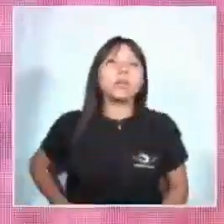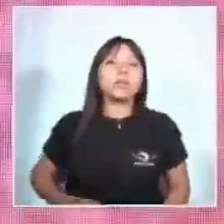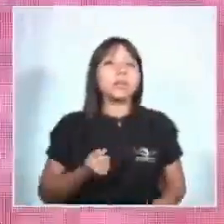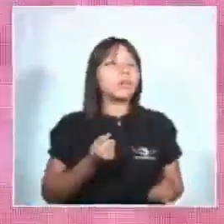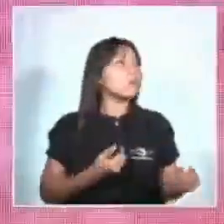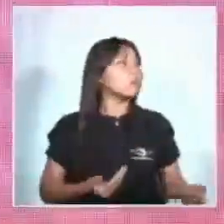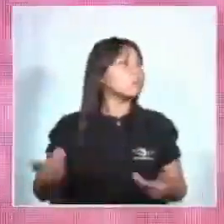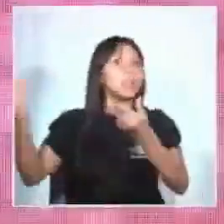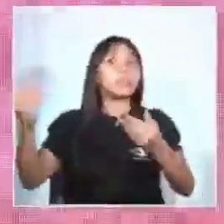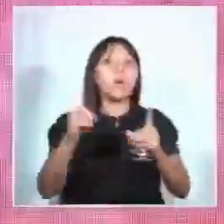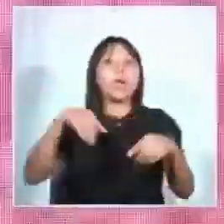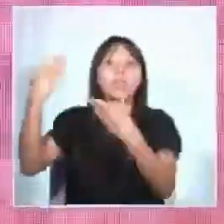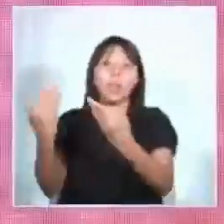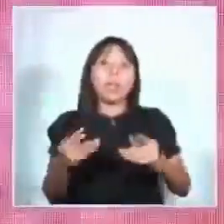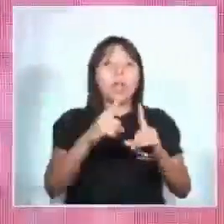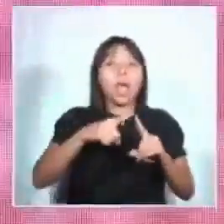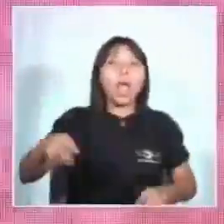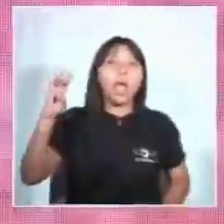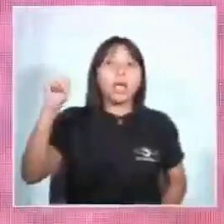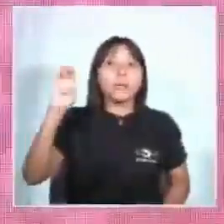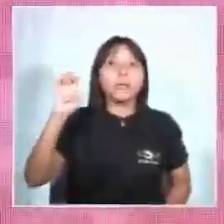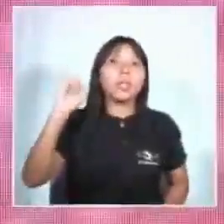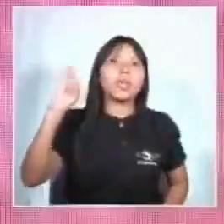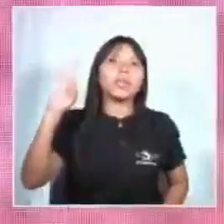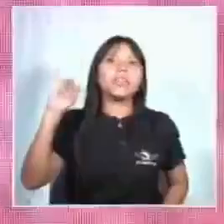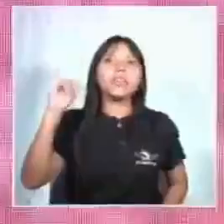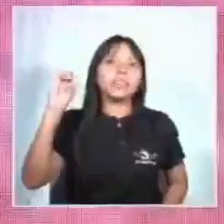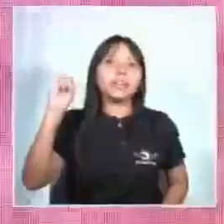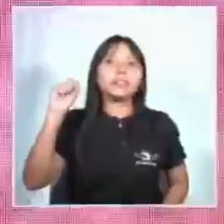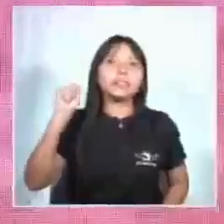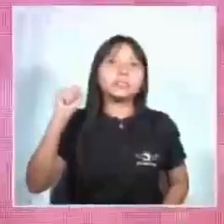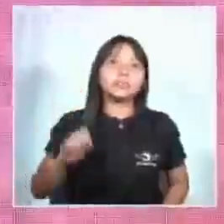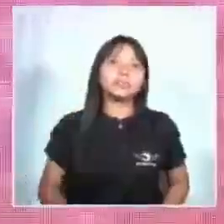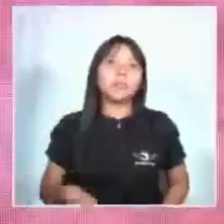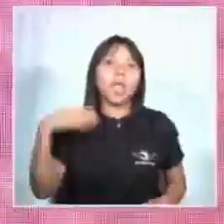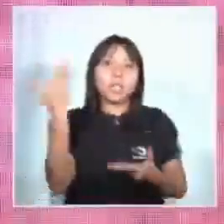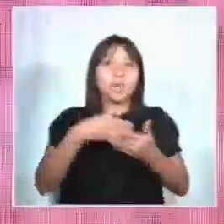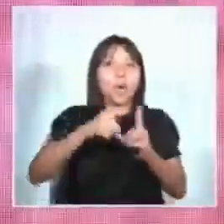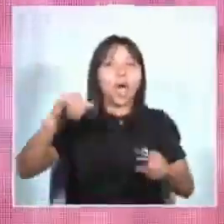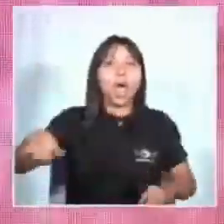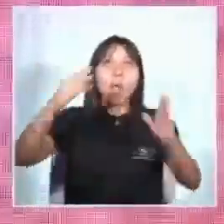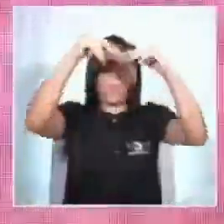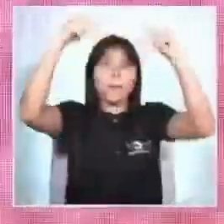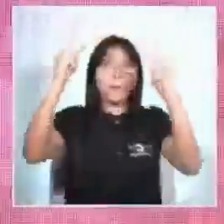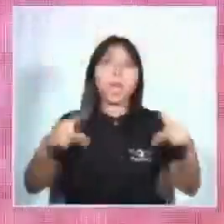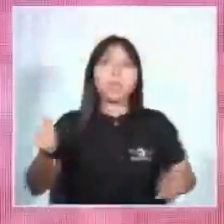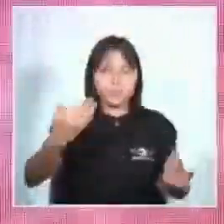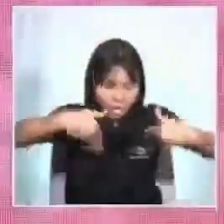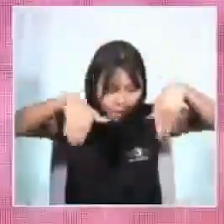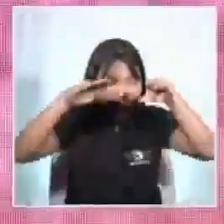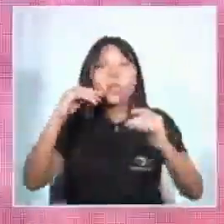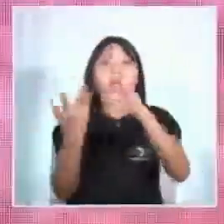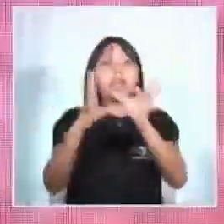traer a Mefiboset. Cuando Mefiboset llegó al palacio, se inclinó delante de David en